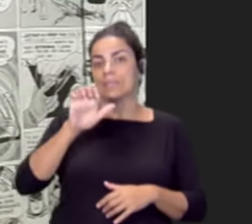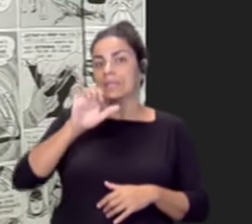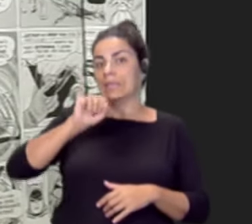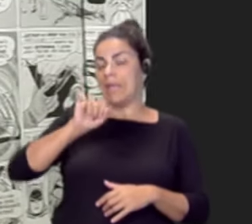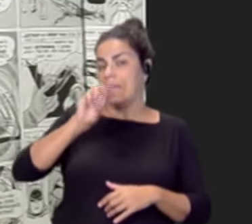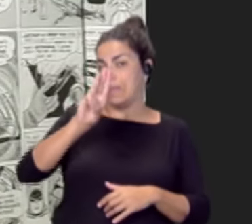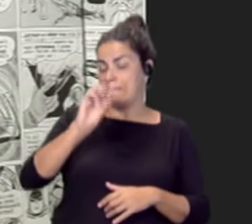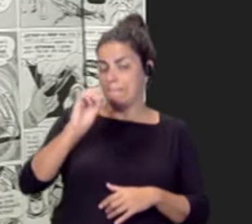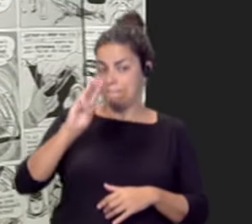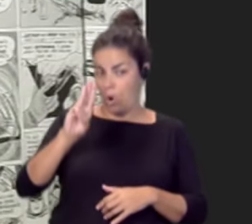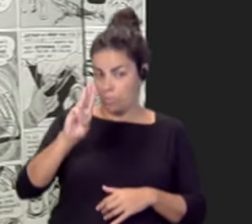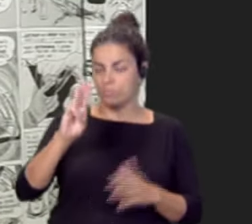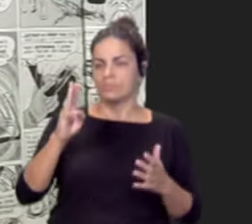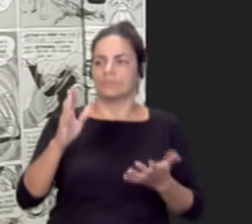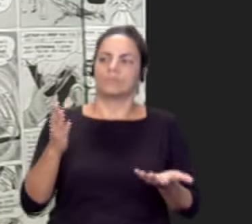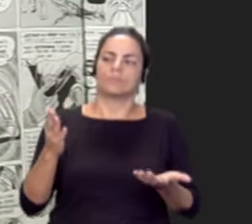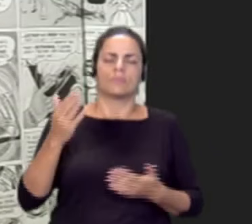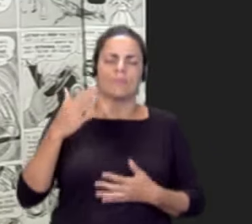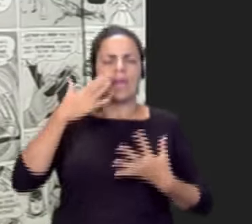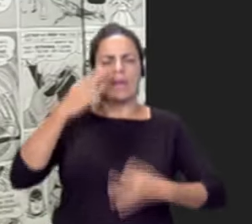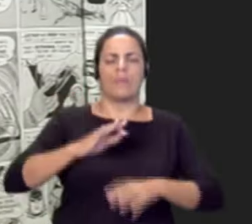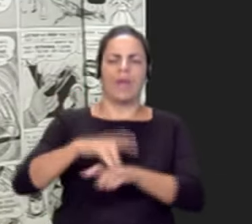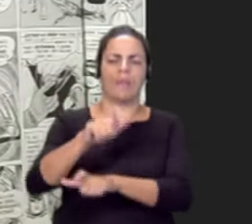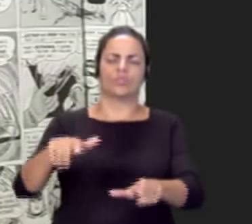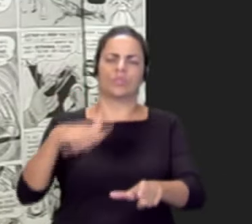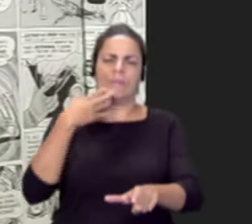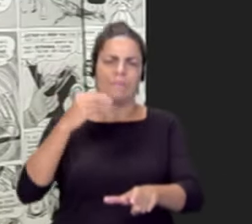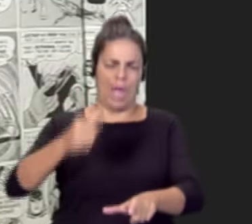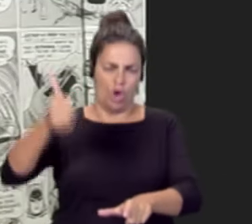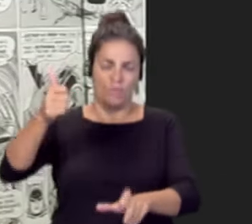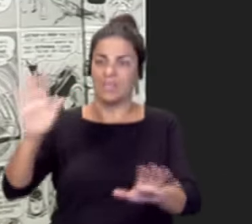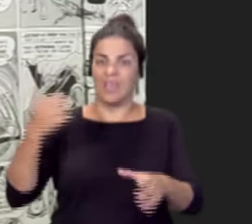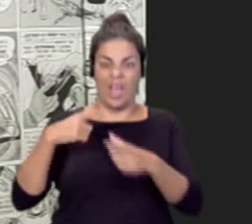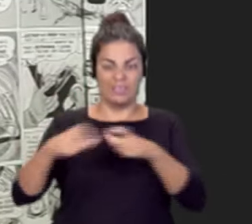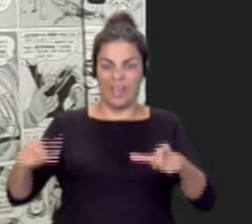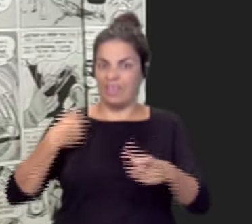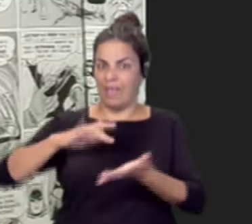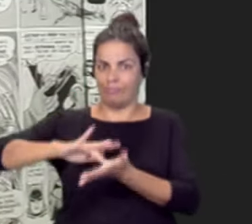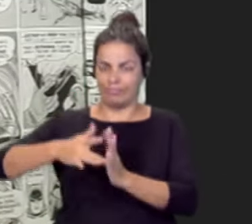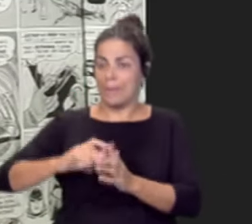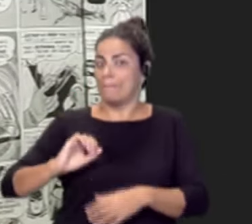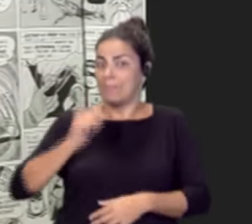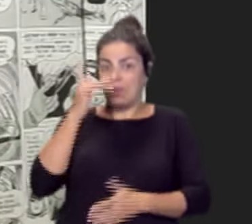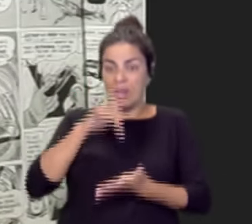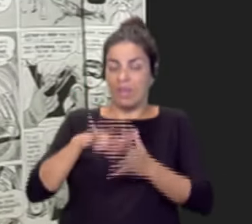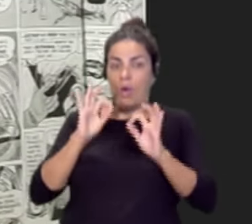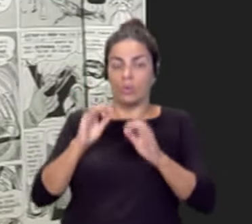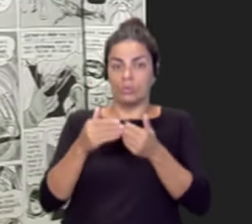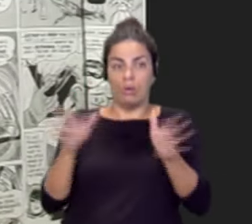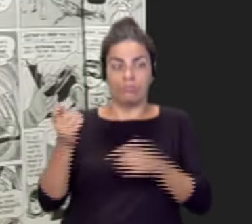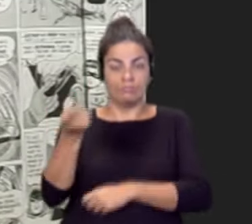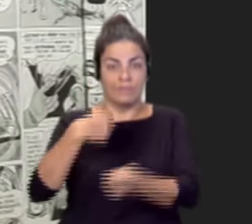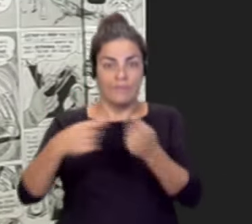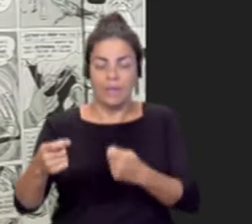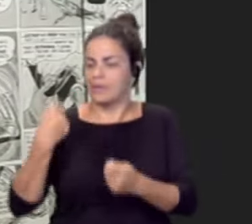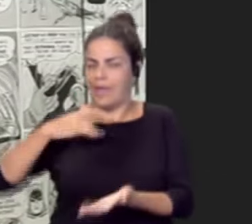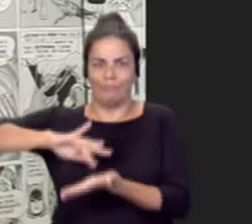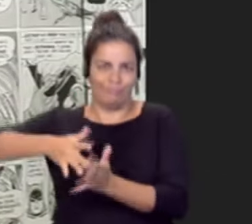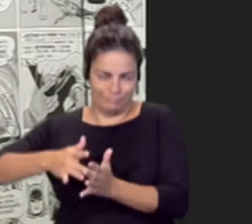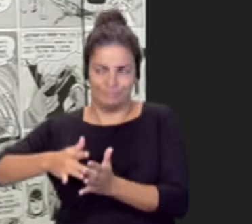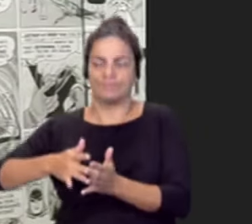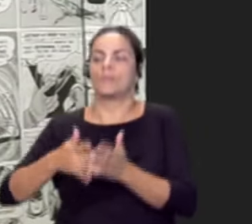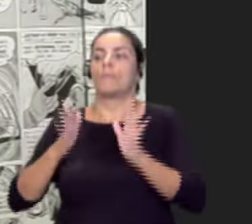mucho más joven y las entradas se han agotado. De hecho, se agotaron el primer día en el que se pusieron a la venta.